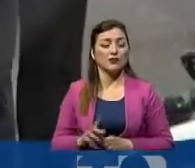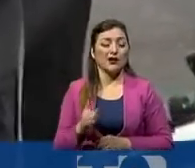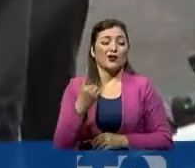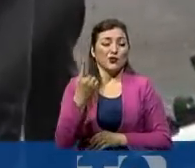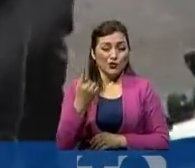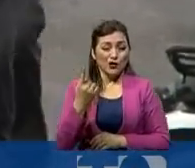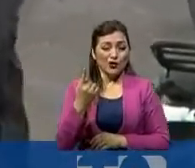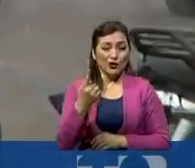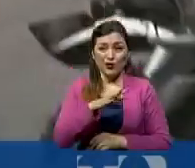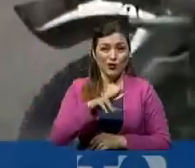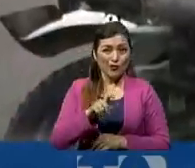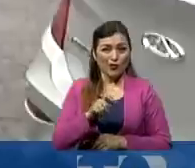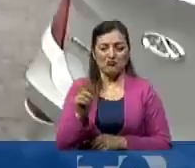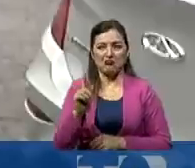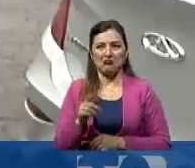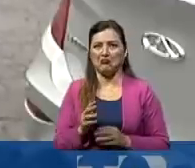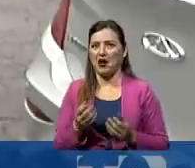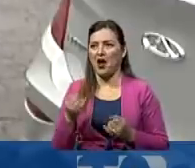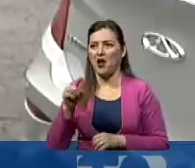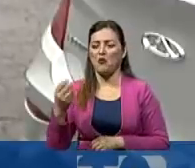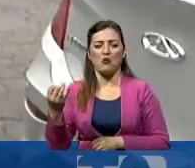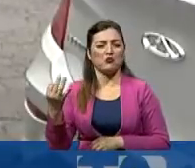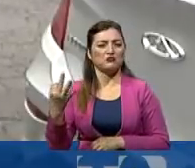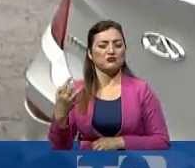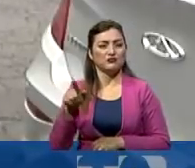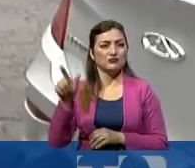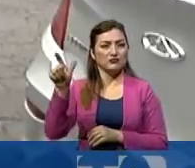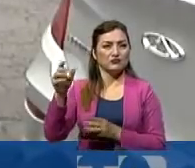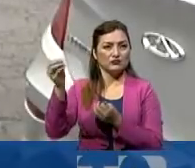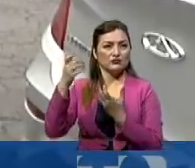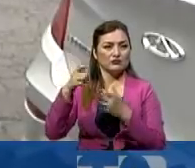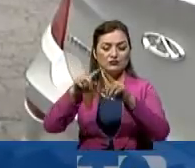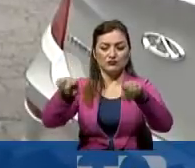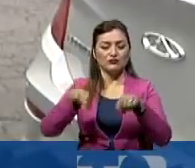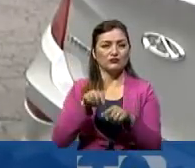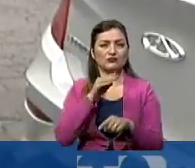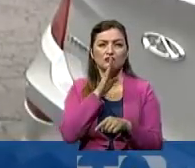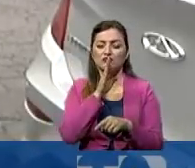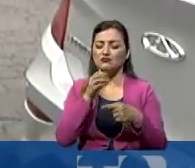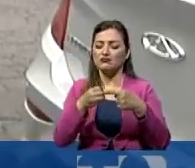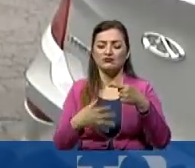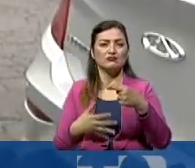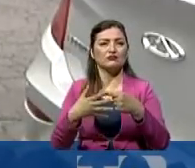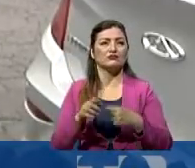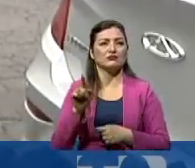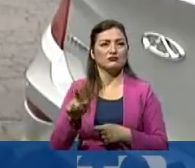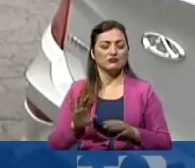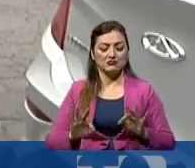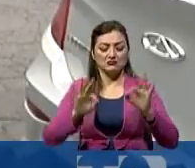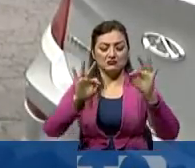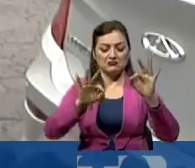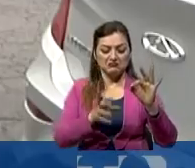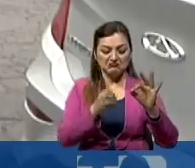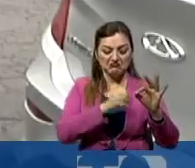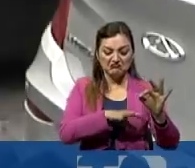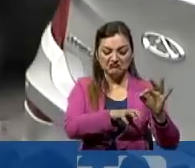único caso similar reportado. El señor de información nos dijo que este patio se caracteriza por eso mismo, porque aquí les abren a los